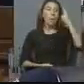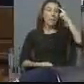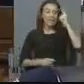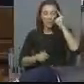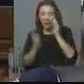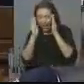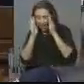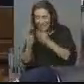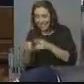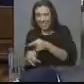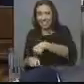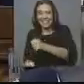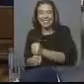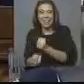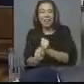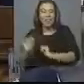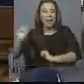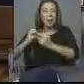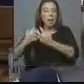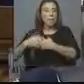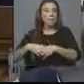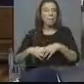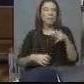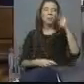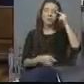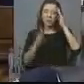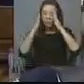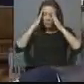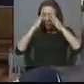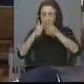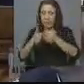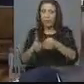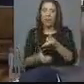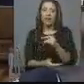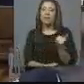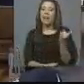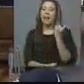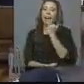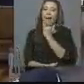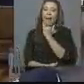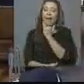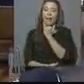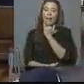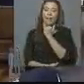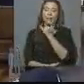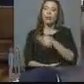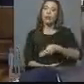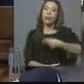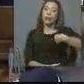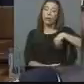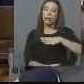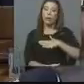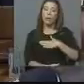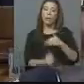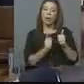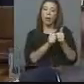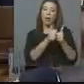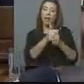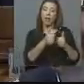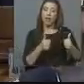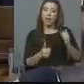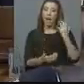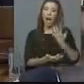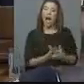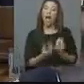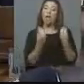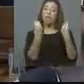trabajadores de las empresas. Creemos que el énfasis está puesto en el lugar equivocado. y nosotros queremos que los dirigentes tengan un